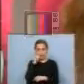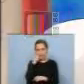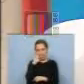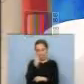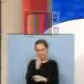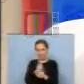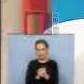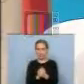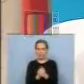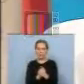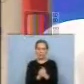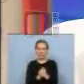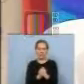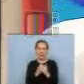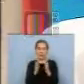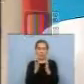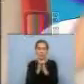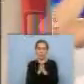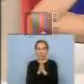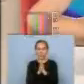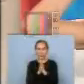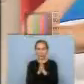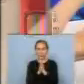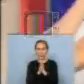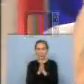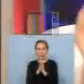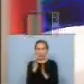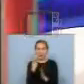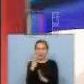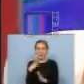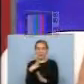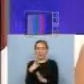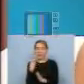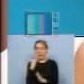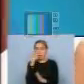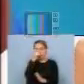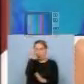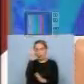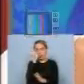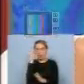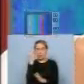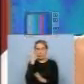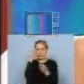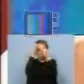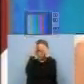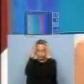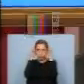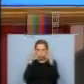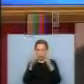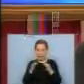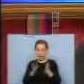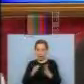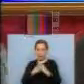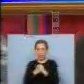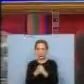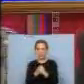Gracias. Qué suerte que faltan cuatro minutos porque estoy en los últimos minutos. Estoy transpirando, estamos, no puedo creer. Transpirando. Tenemos la nota de la que dice